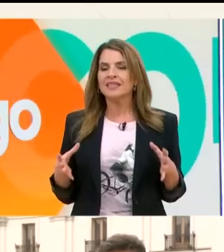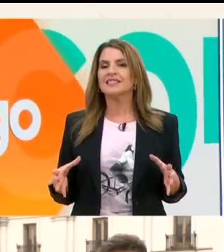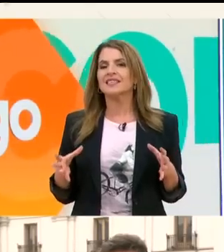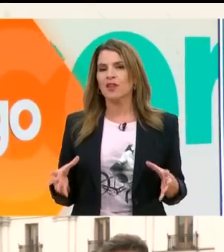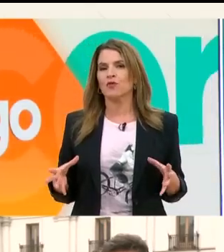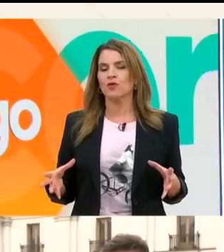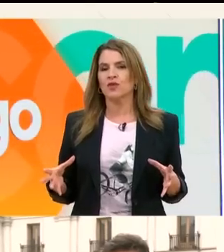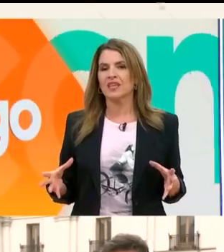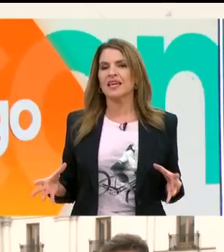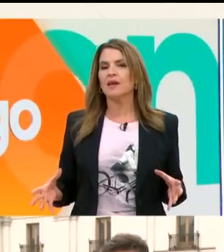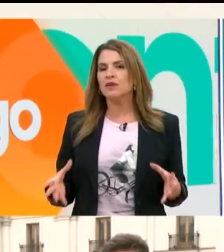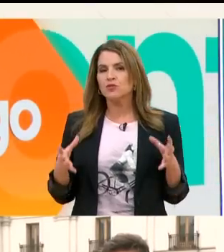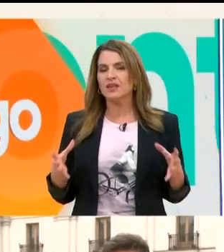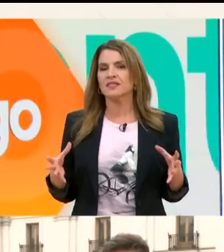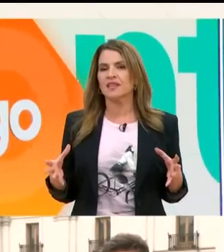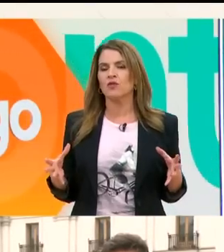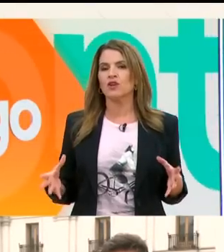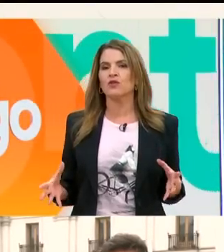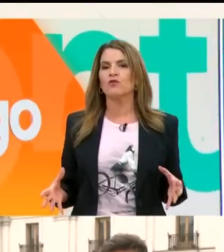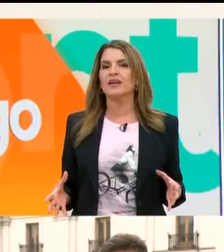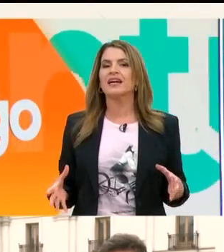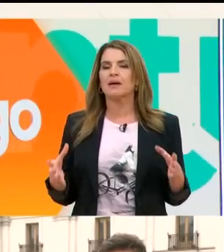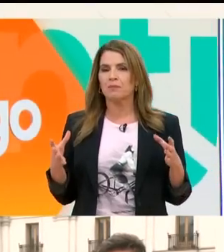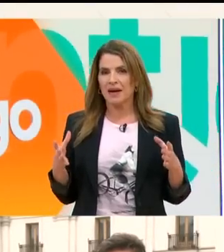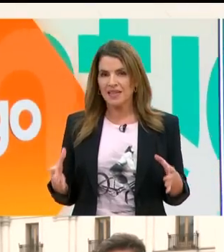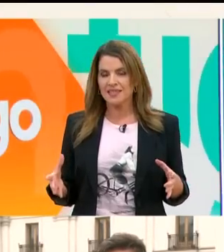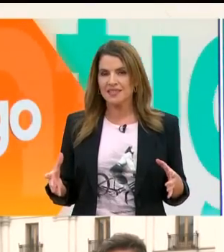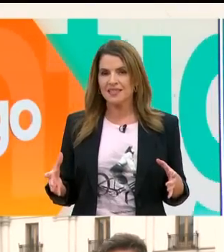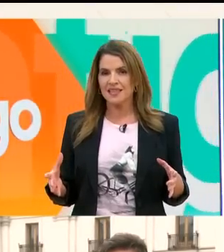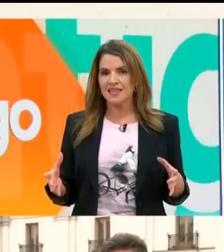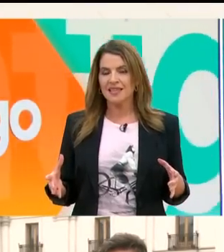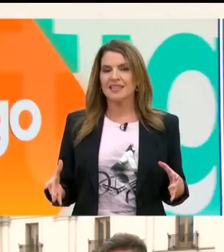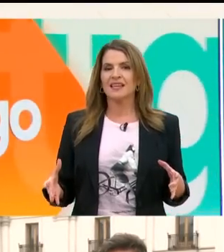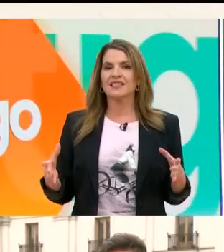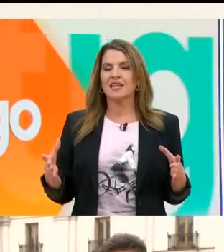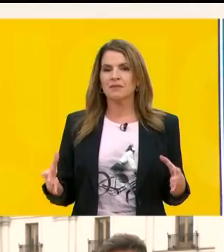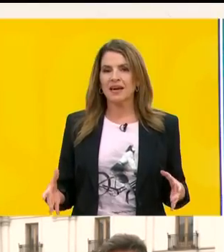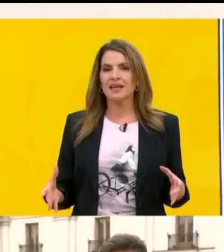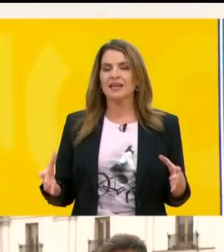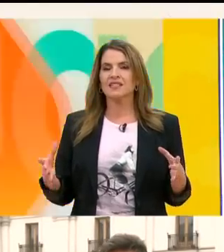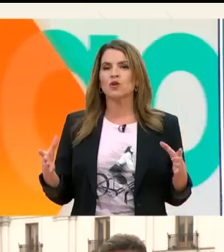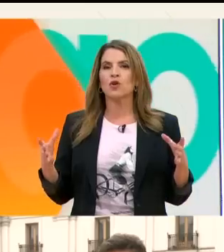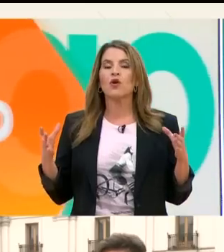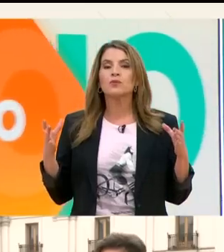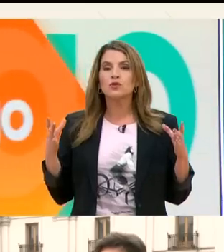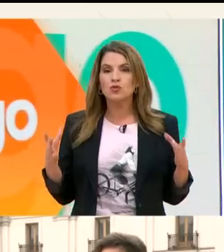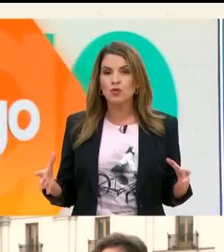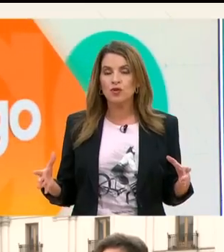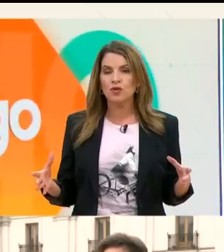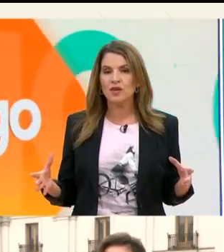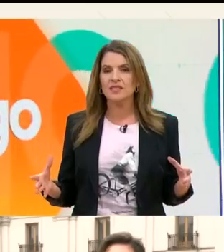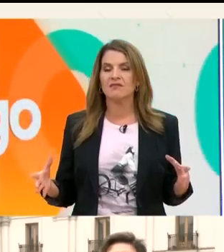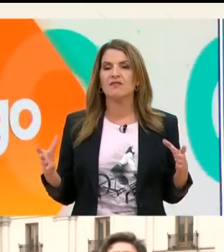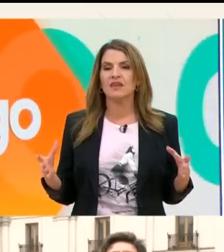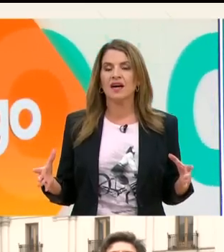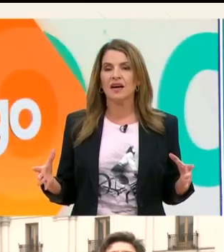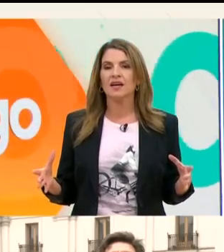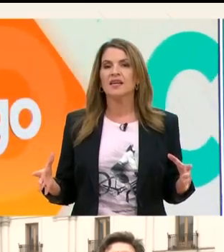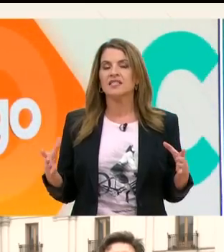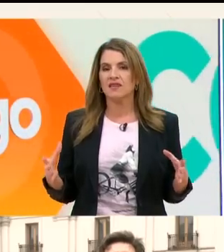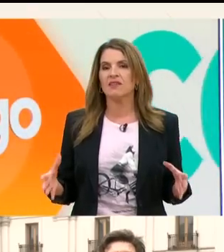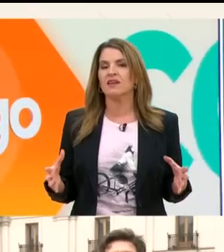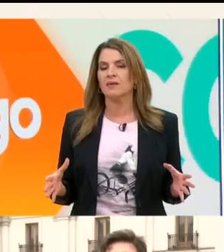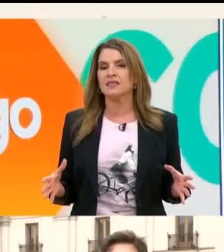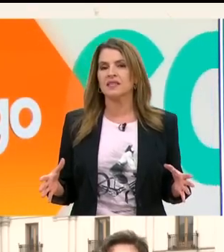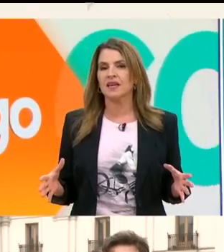¿cómo el Estado, qué le pasó al Estado que no fue capaz de desarmar ese juego absurdo que se vivía